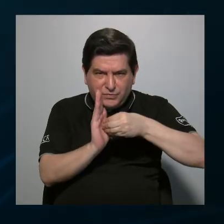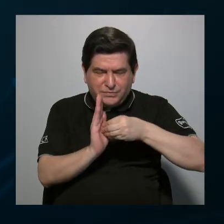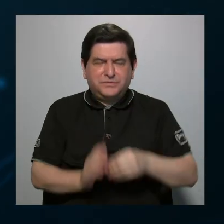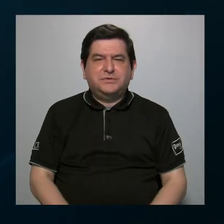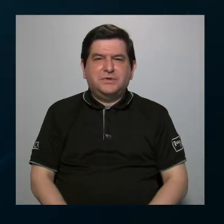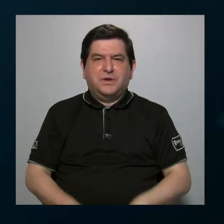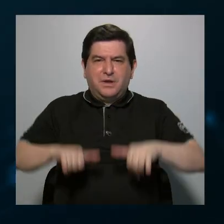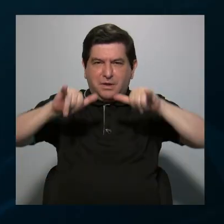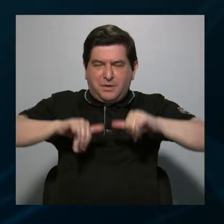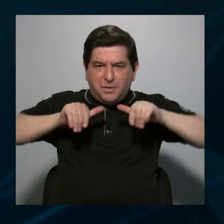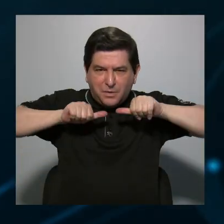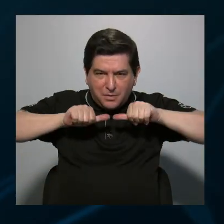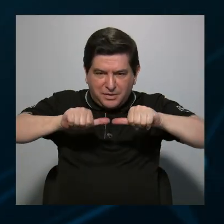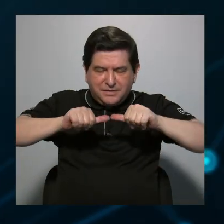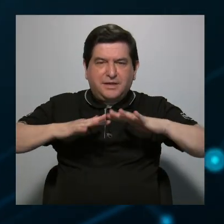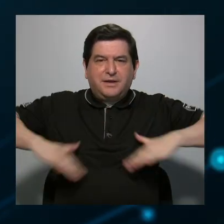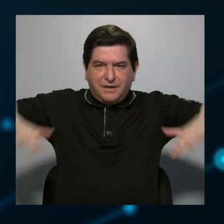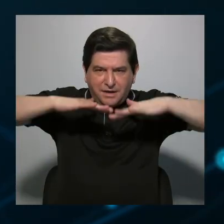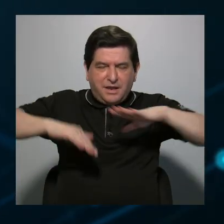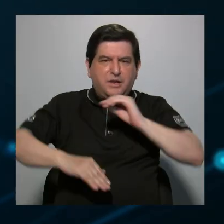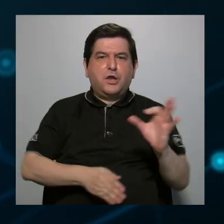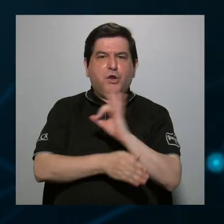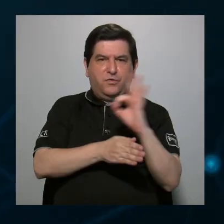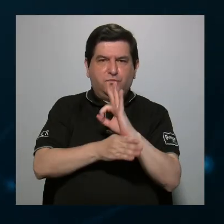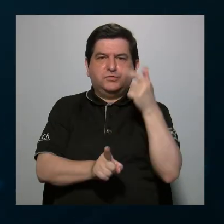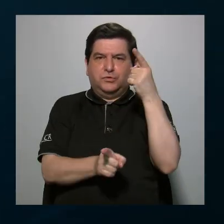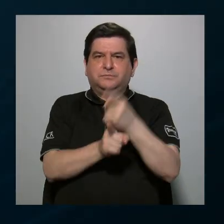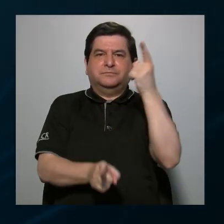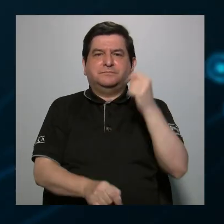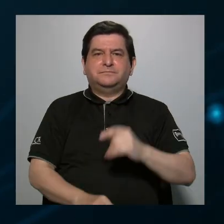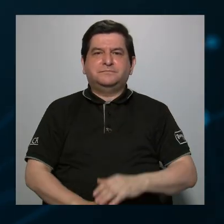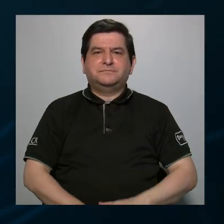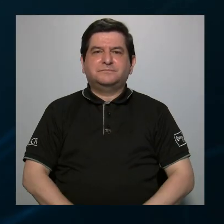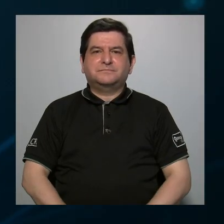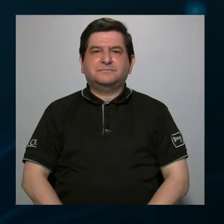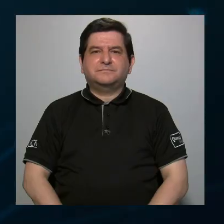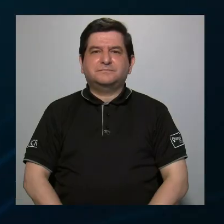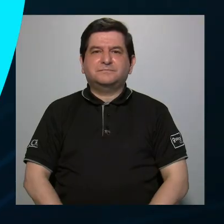estética, sostenibilidad ambiental y funcionalidad.